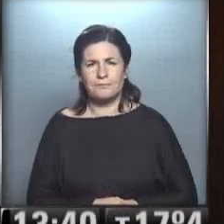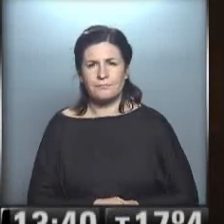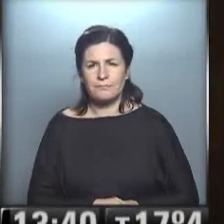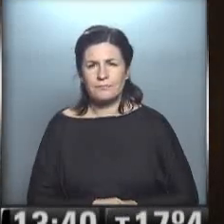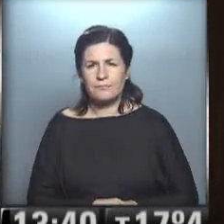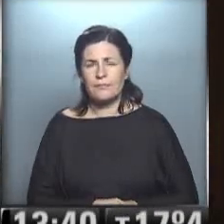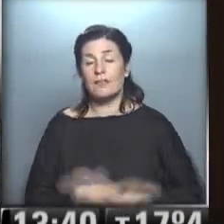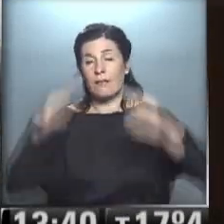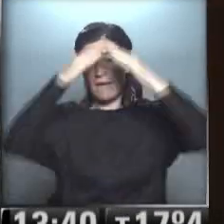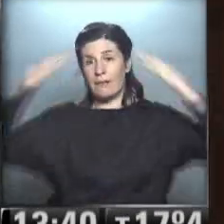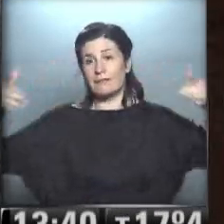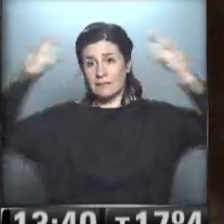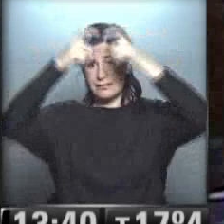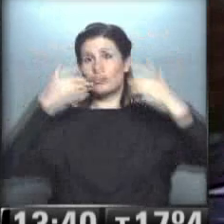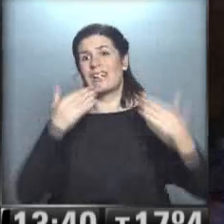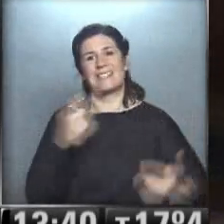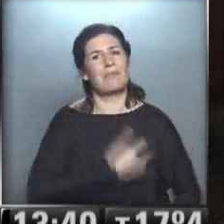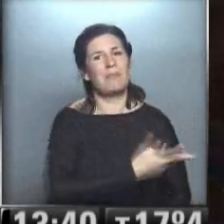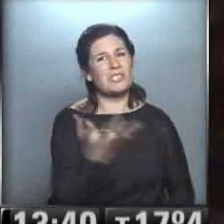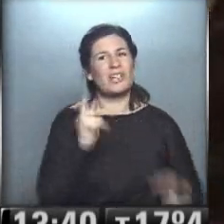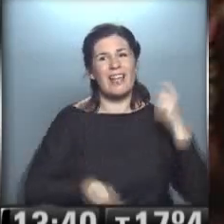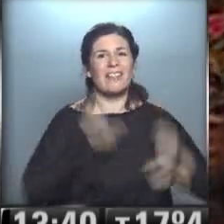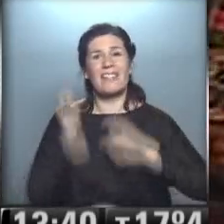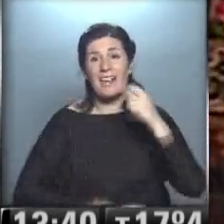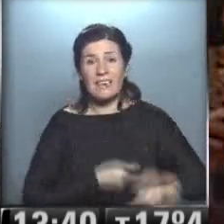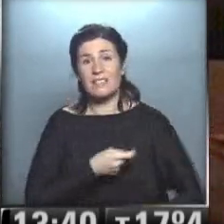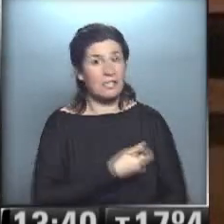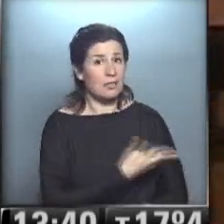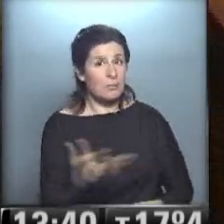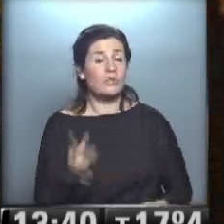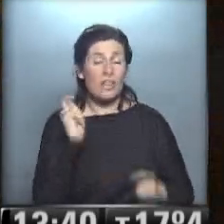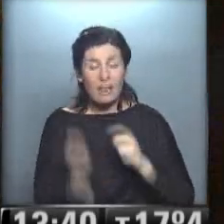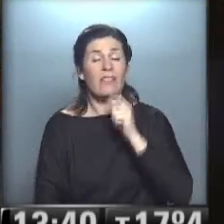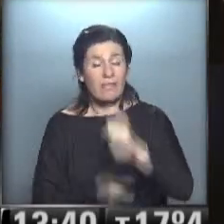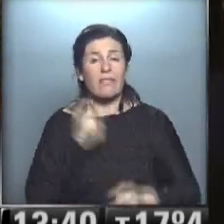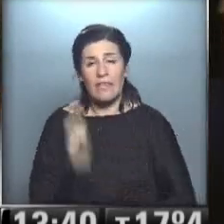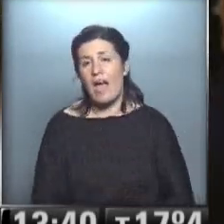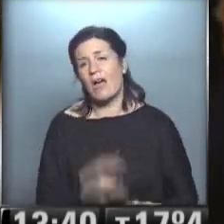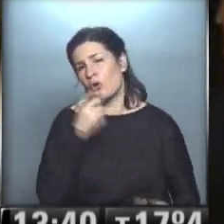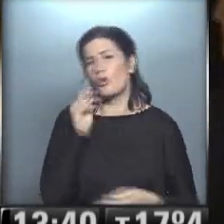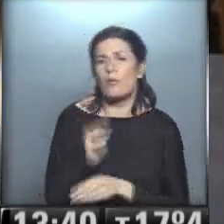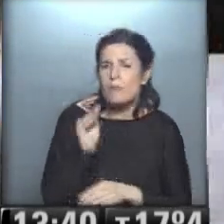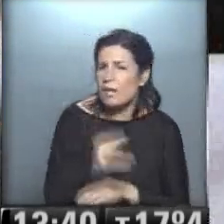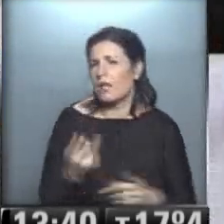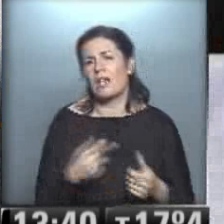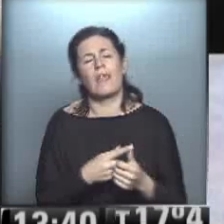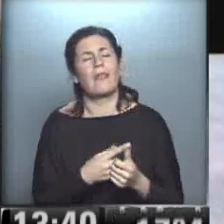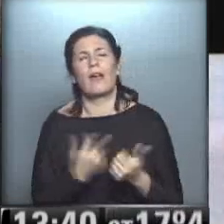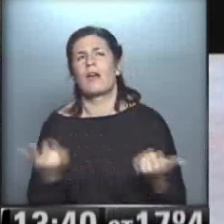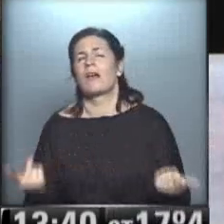hace el santuario, gracias a la generosidad de la gente, es mucha, porque la gente colabora con alimentos,